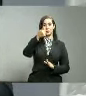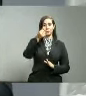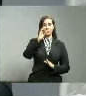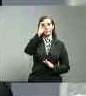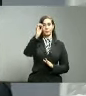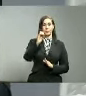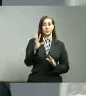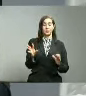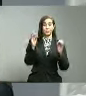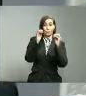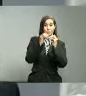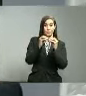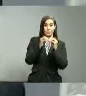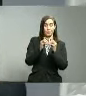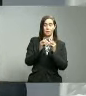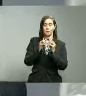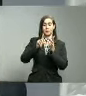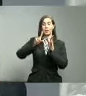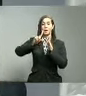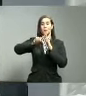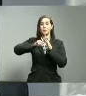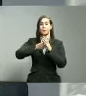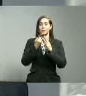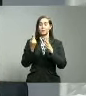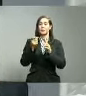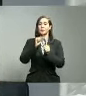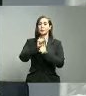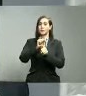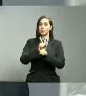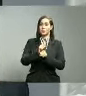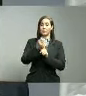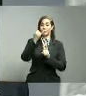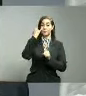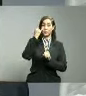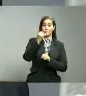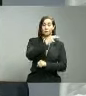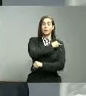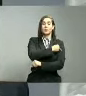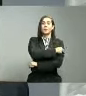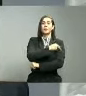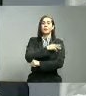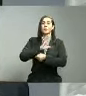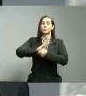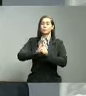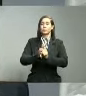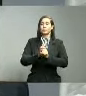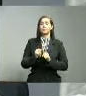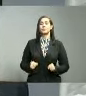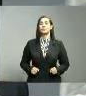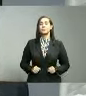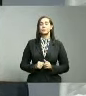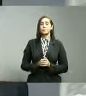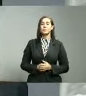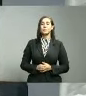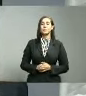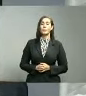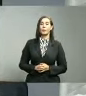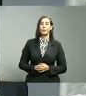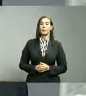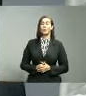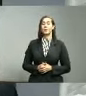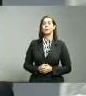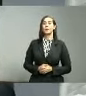subida en términos de los niveles de hospitalización por COVID-19 e igualmente un